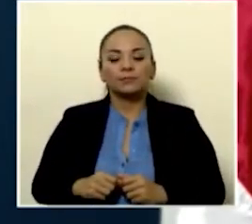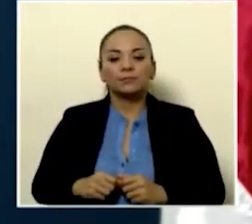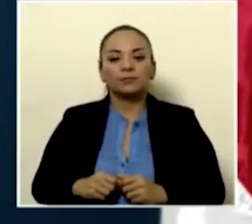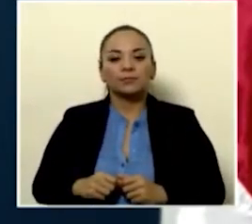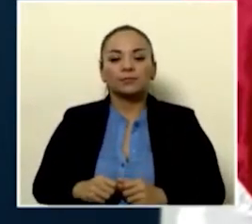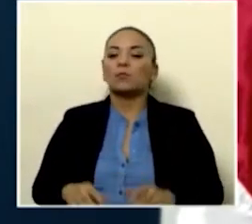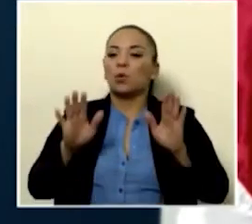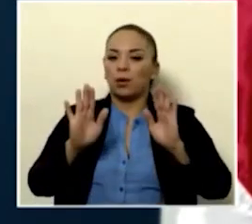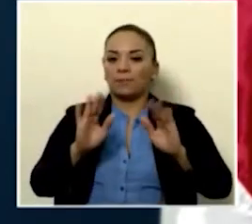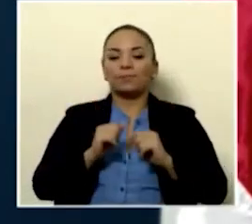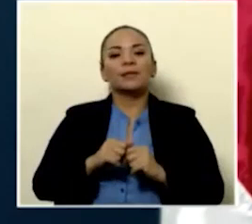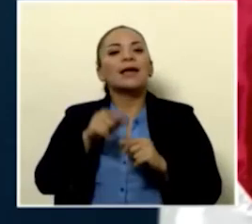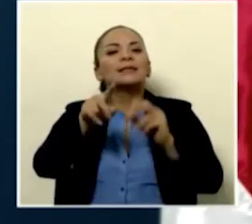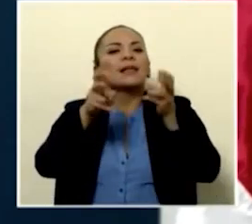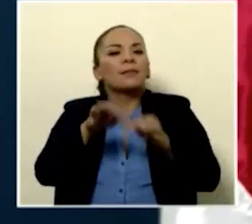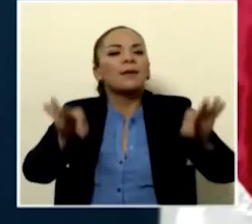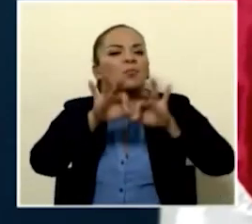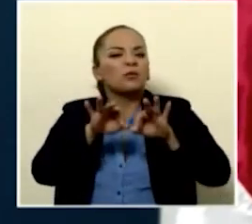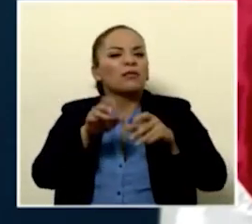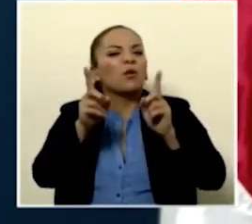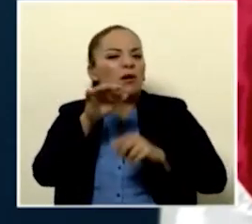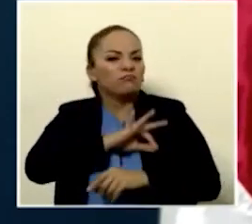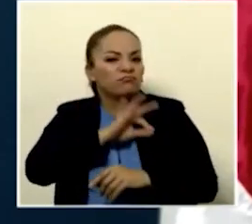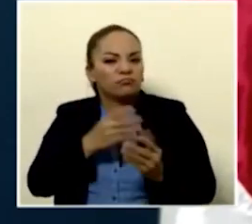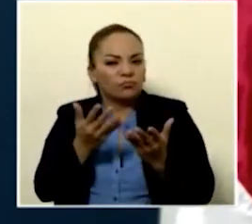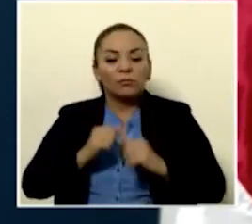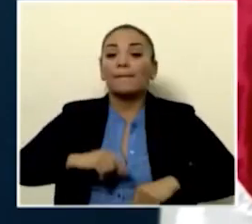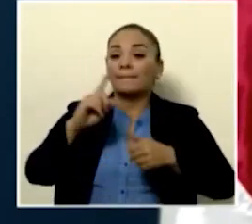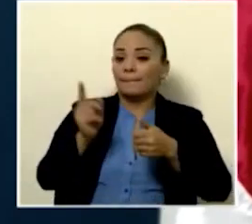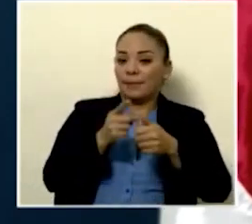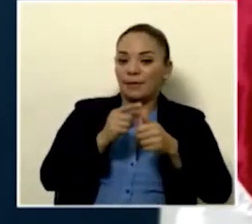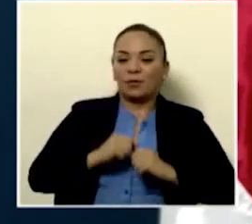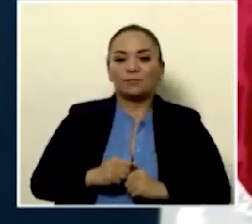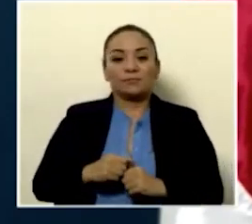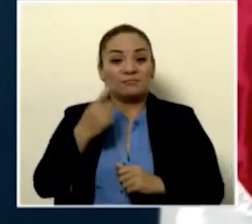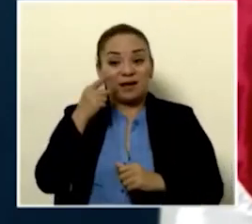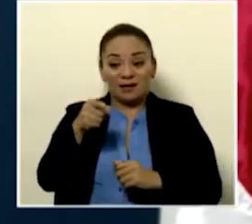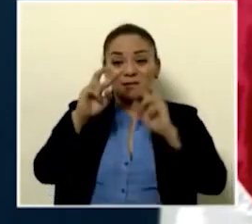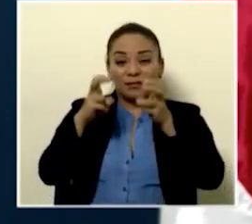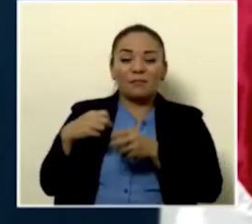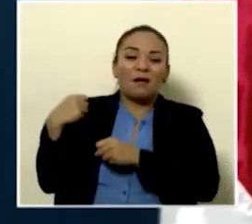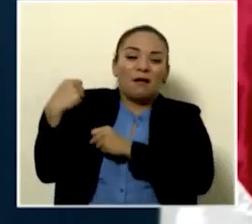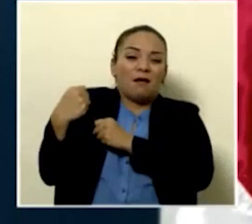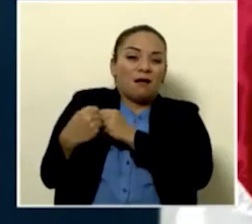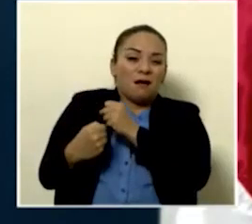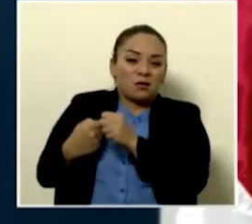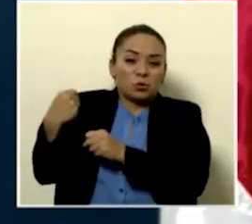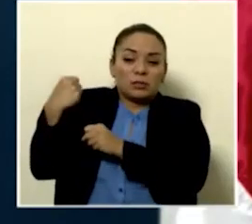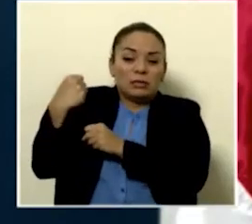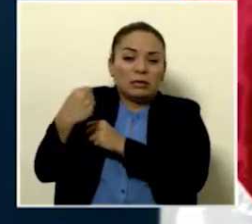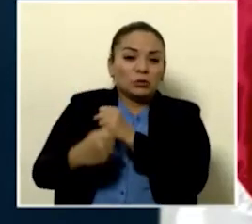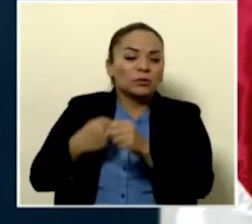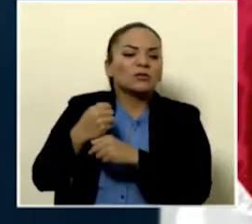¿Qué es lo importante de esto? Primero, tenemos años de dejar